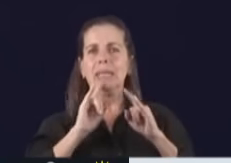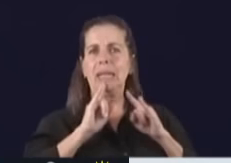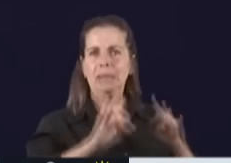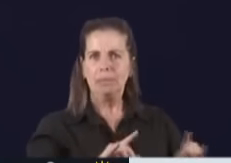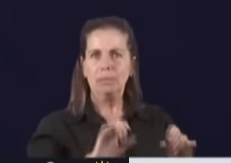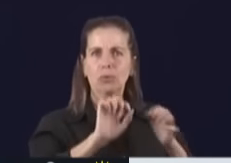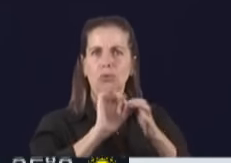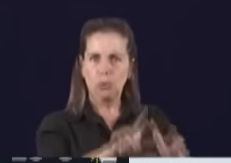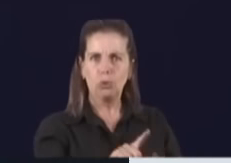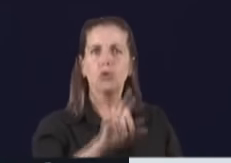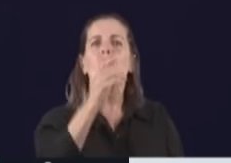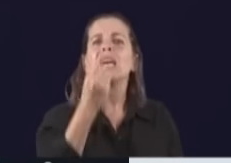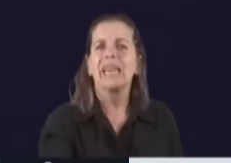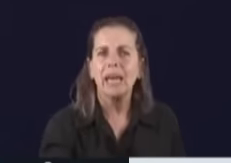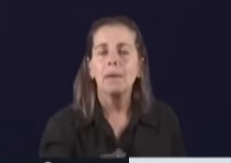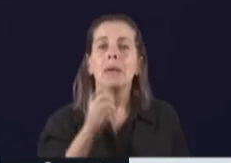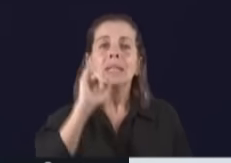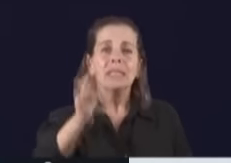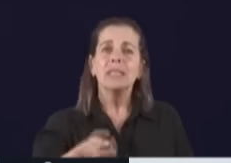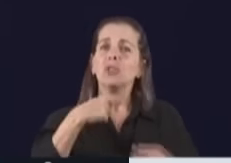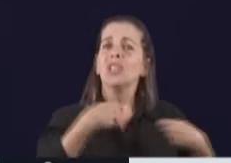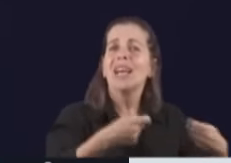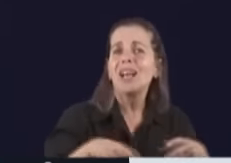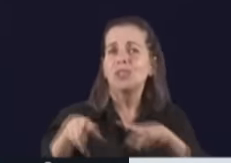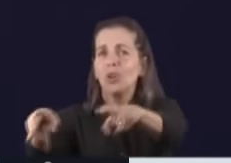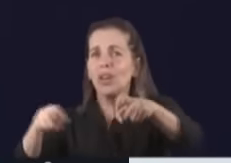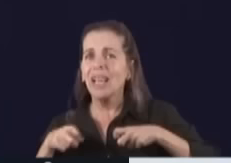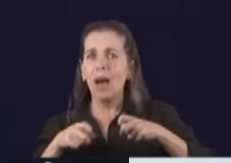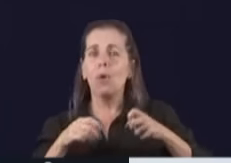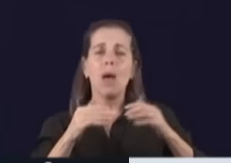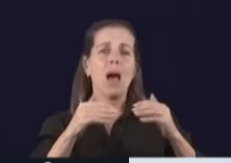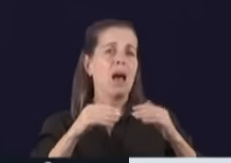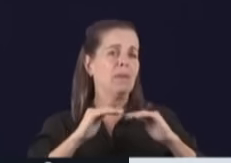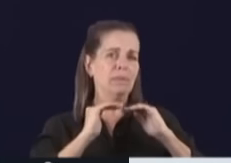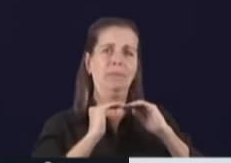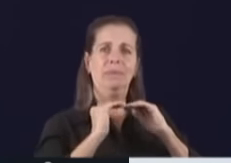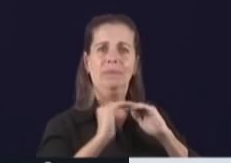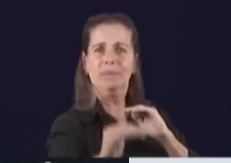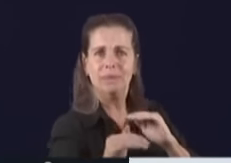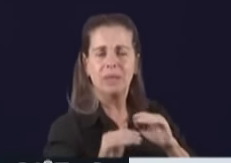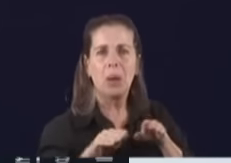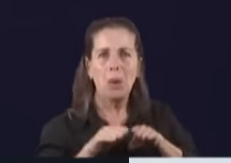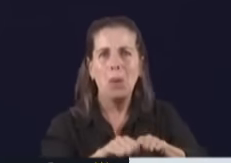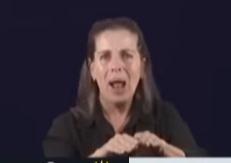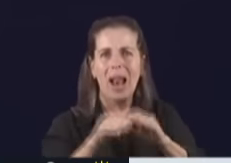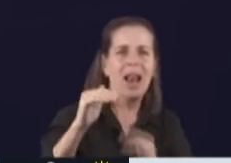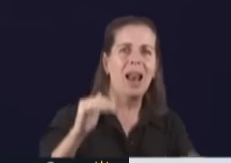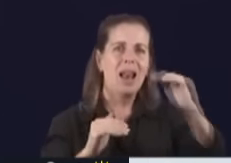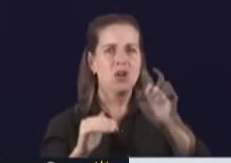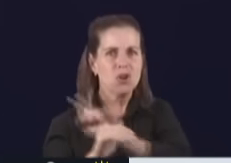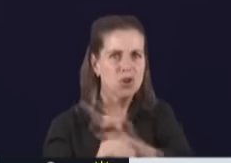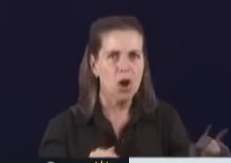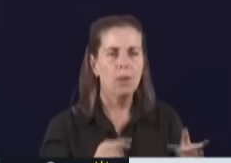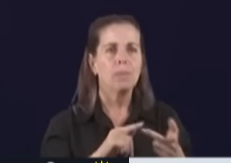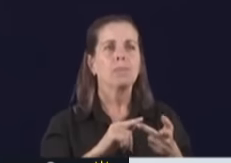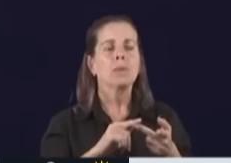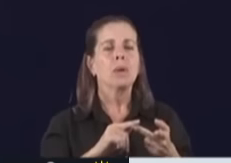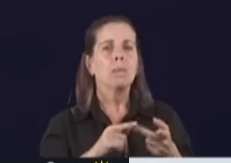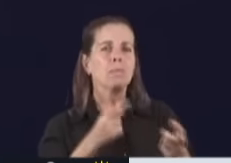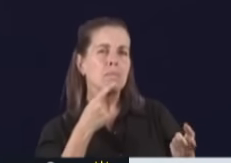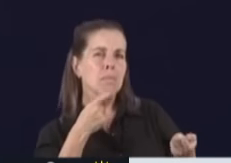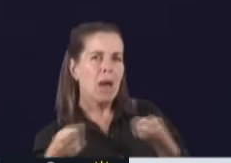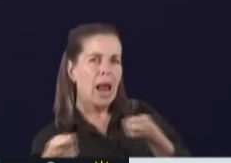1, pulverizar el déficit fiscal y la inflación. 2, garantizar el orden público y de forma más extendida el orden en cada